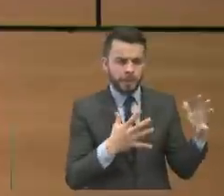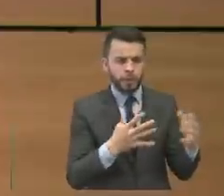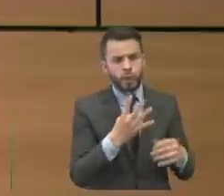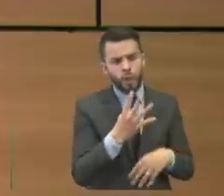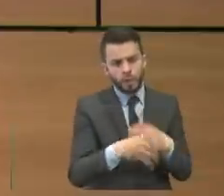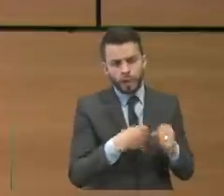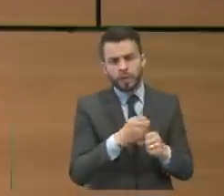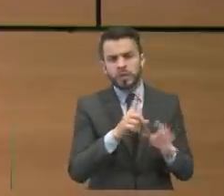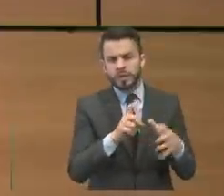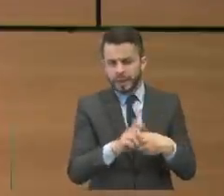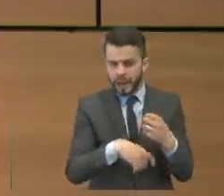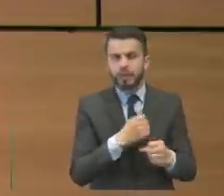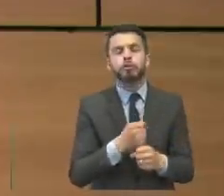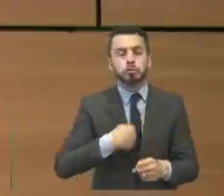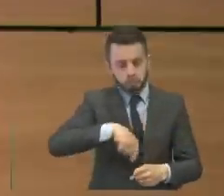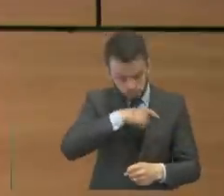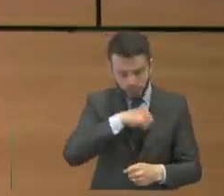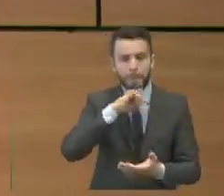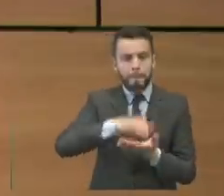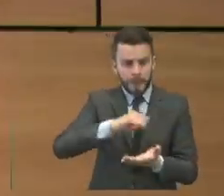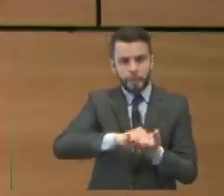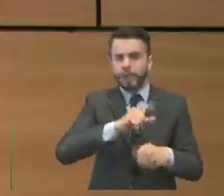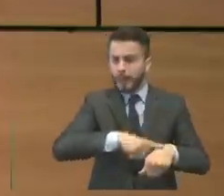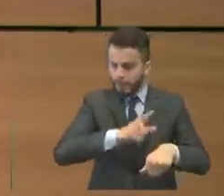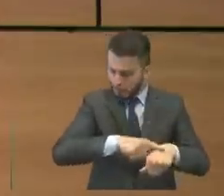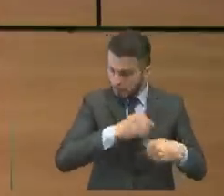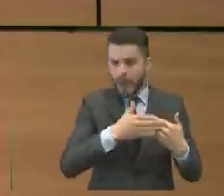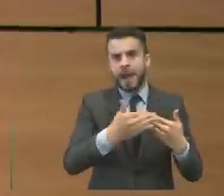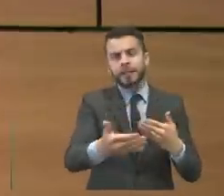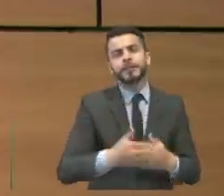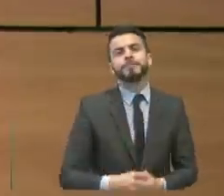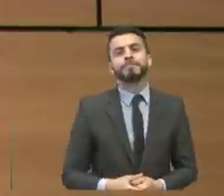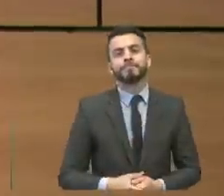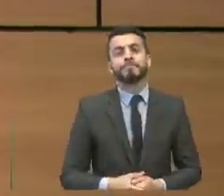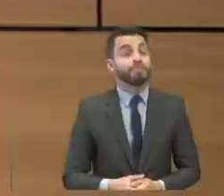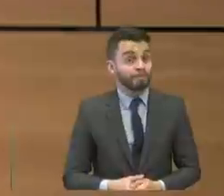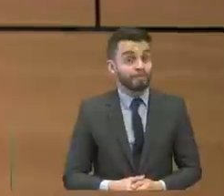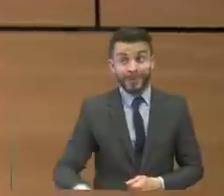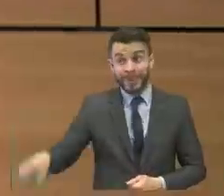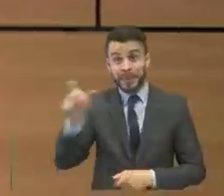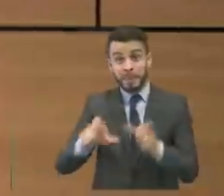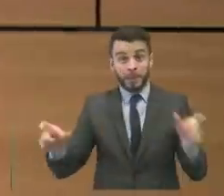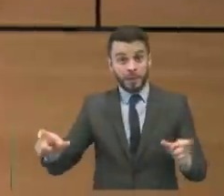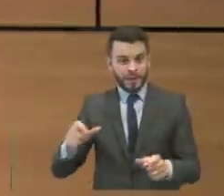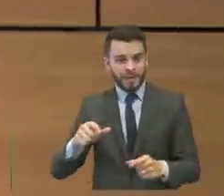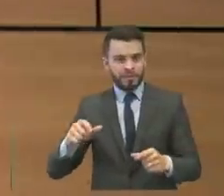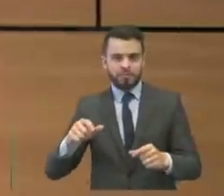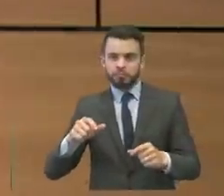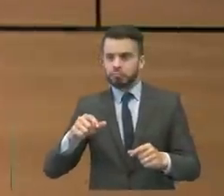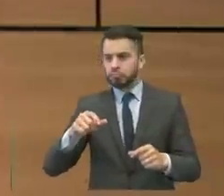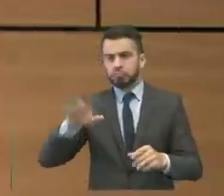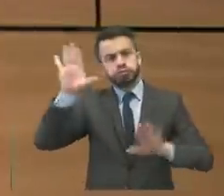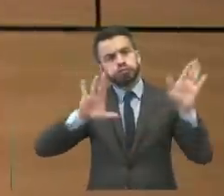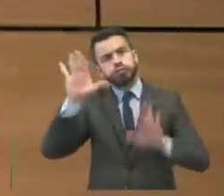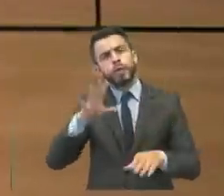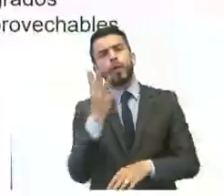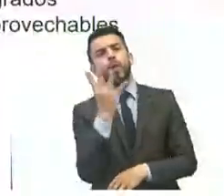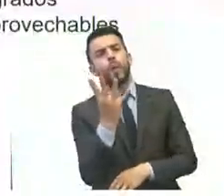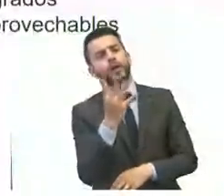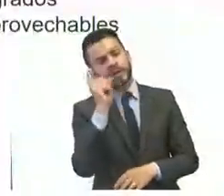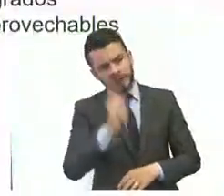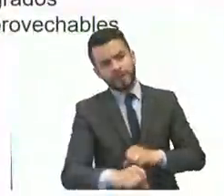hacer las propuestas anteriores. Entonces creemos que cumple con los 4 criterios y por eso hemos decidido irnos con esta